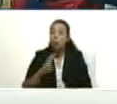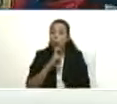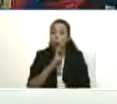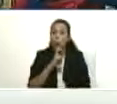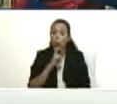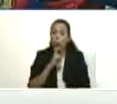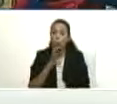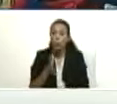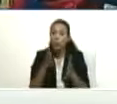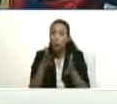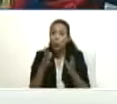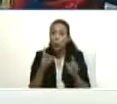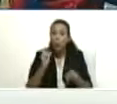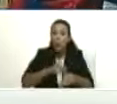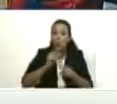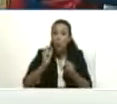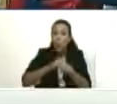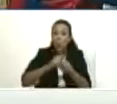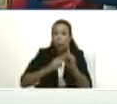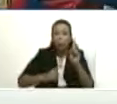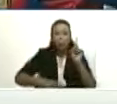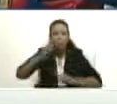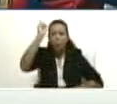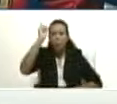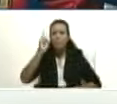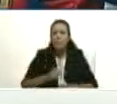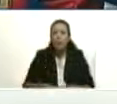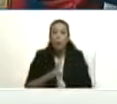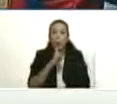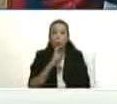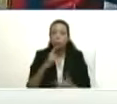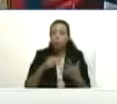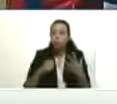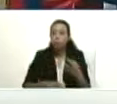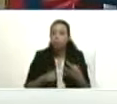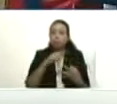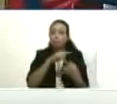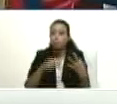y récord, y otra vez volví a romper mi récord con medalla de oro.